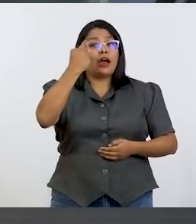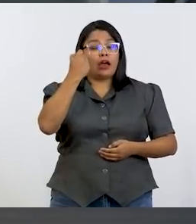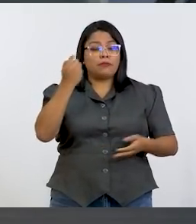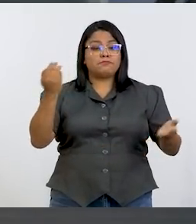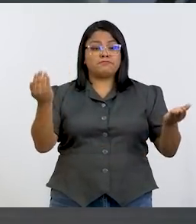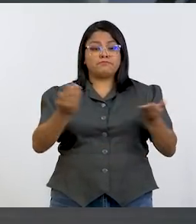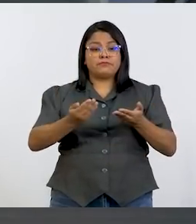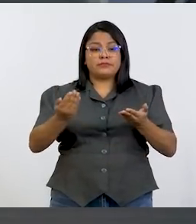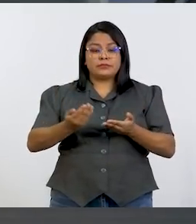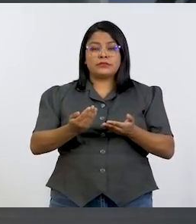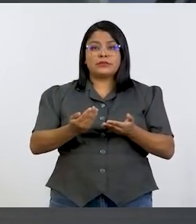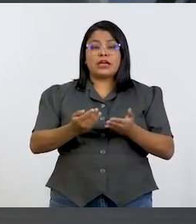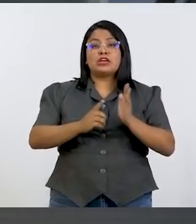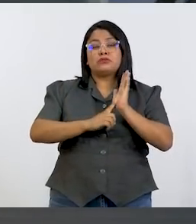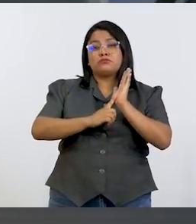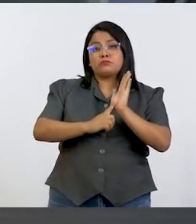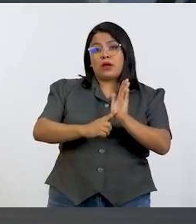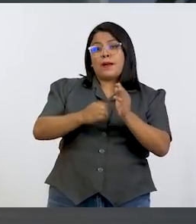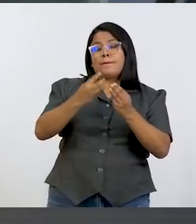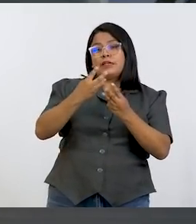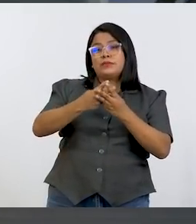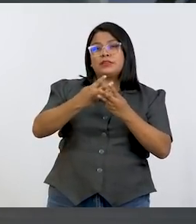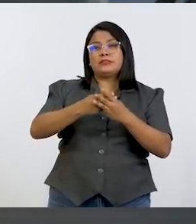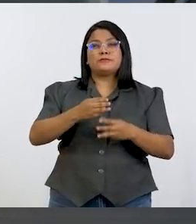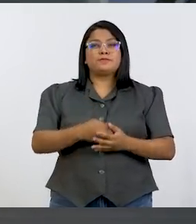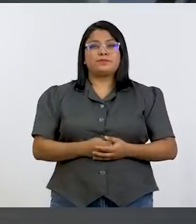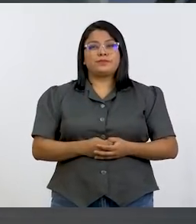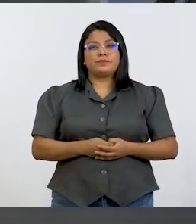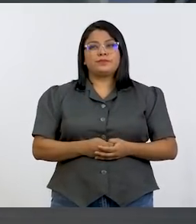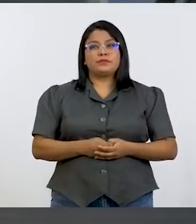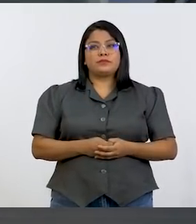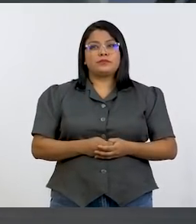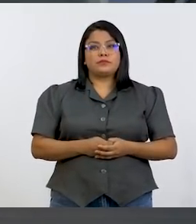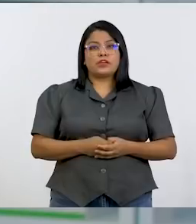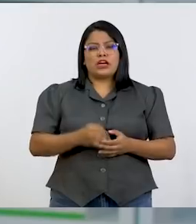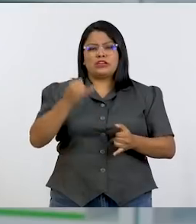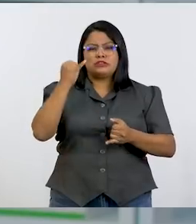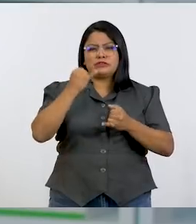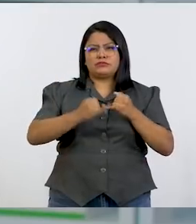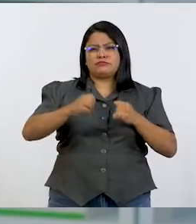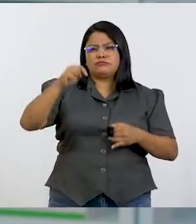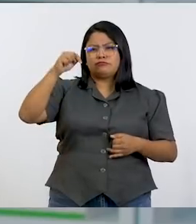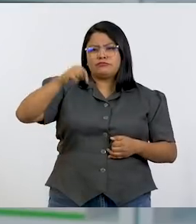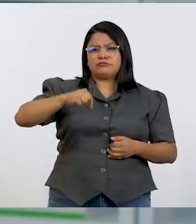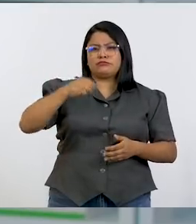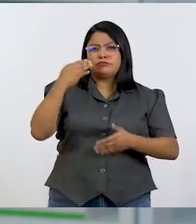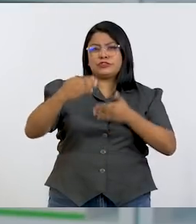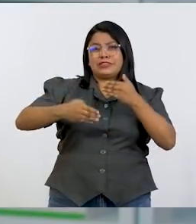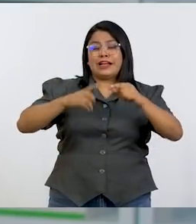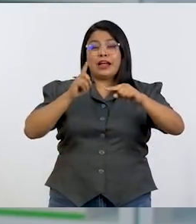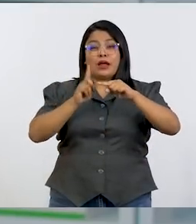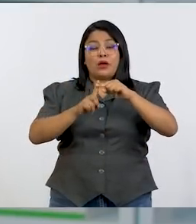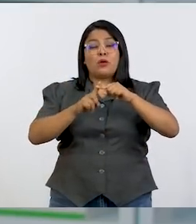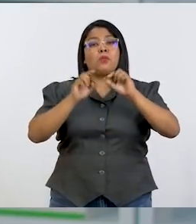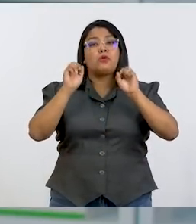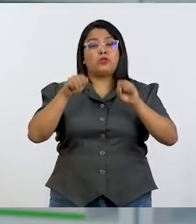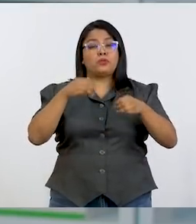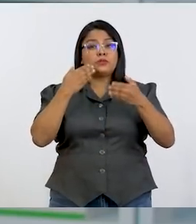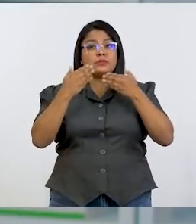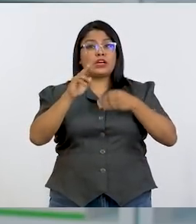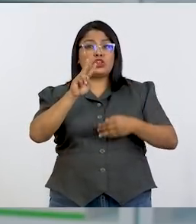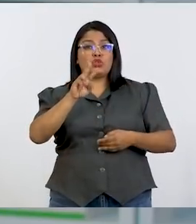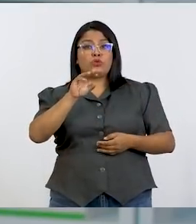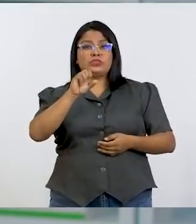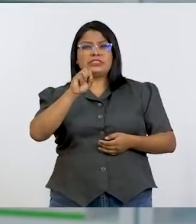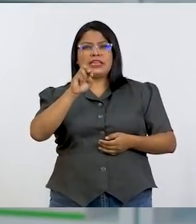estudiantes comprendan las acciones y cómo se representan matemáticamente. Para terminar esta parte de la suma, podemos decir que